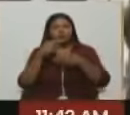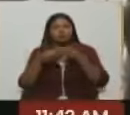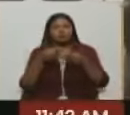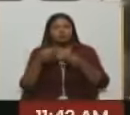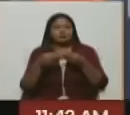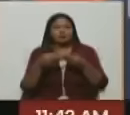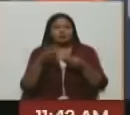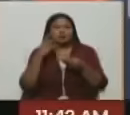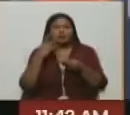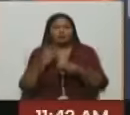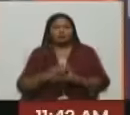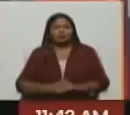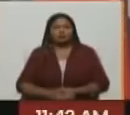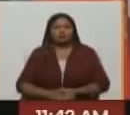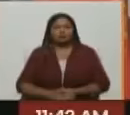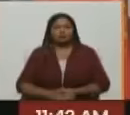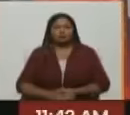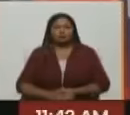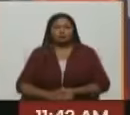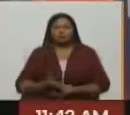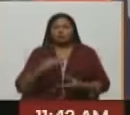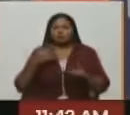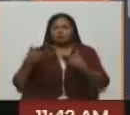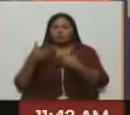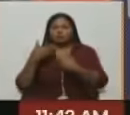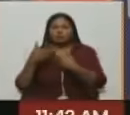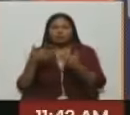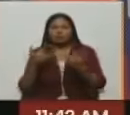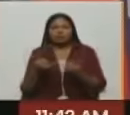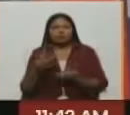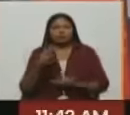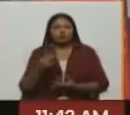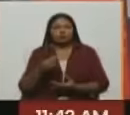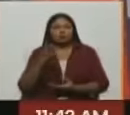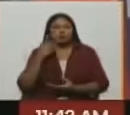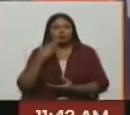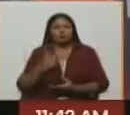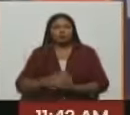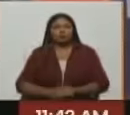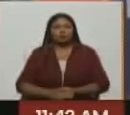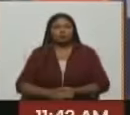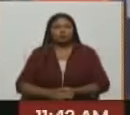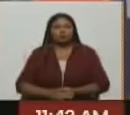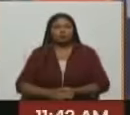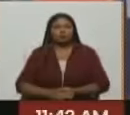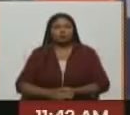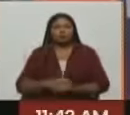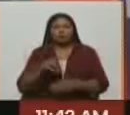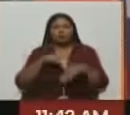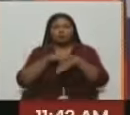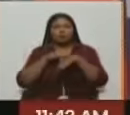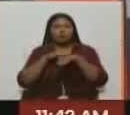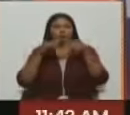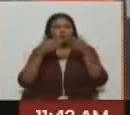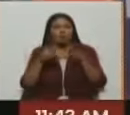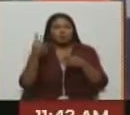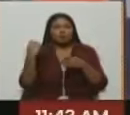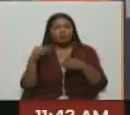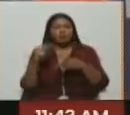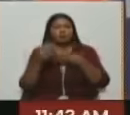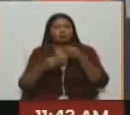través del diálogo y no lo que este Ministerio Público ha tenido